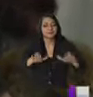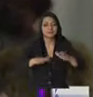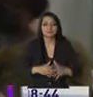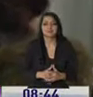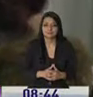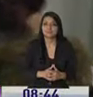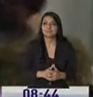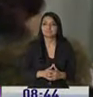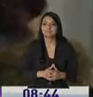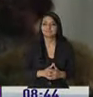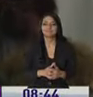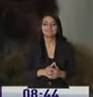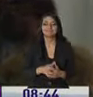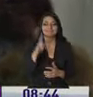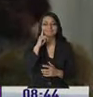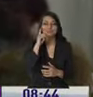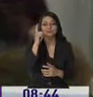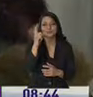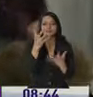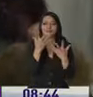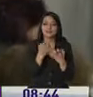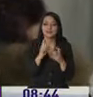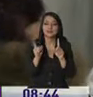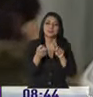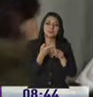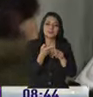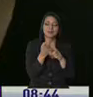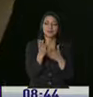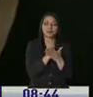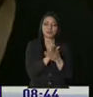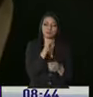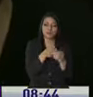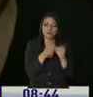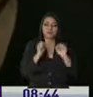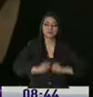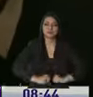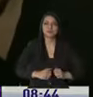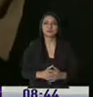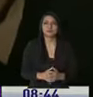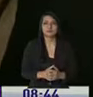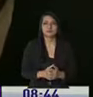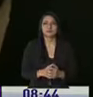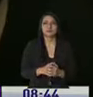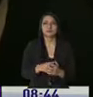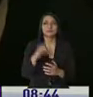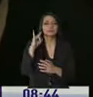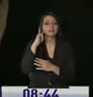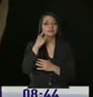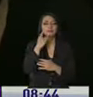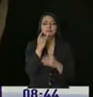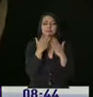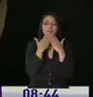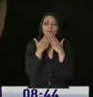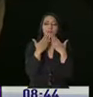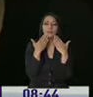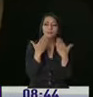con ilusión esperaba el primero de bachillerato. Una niña muy calladita, muy